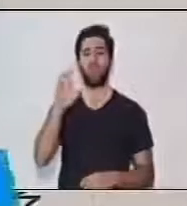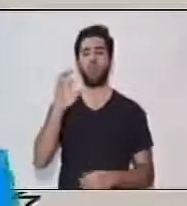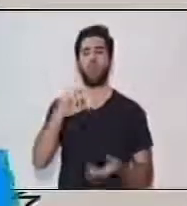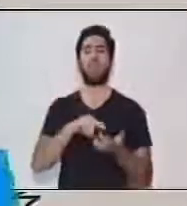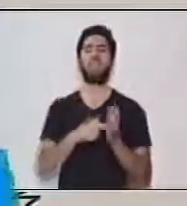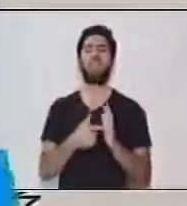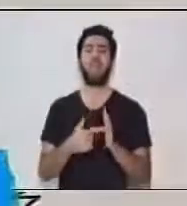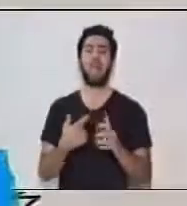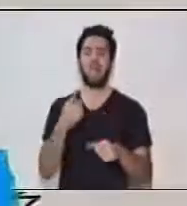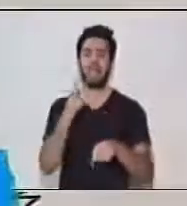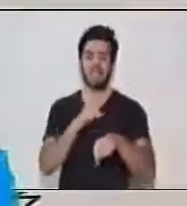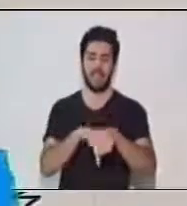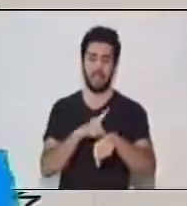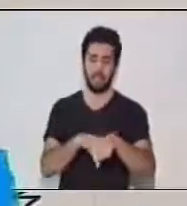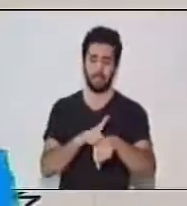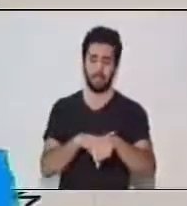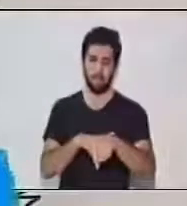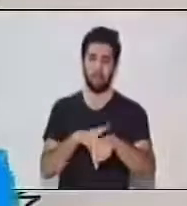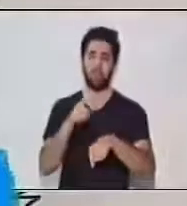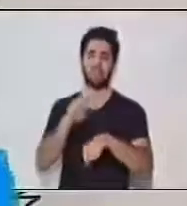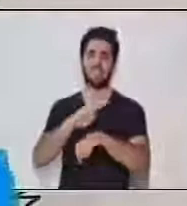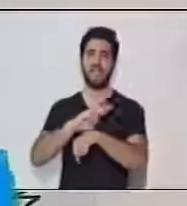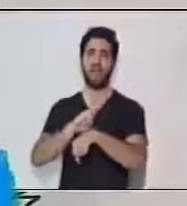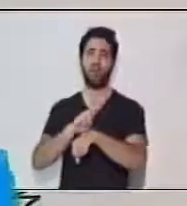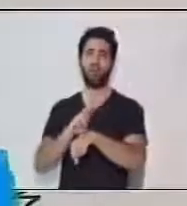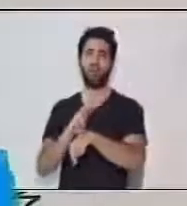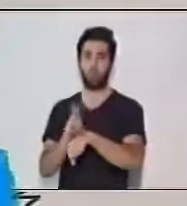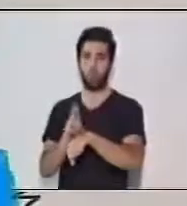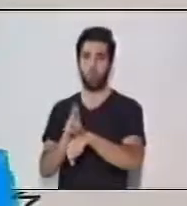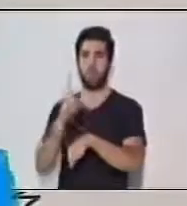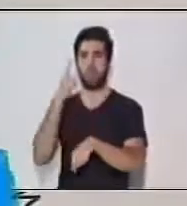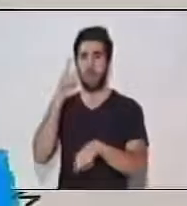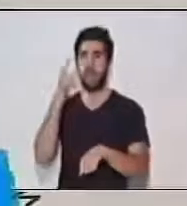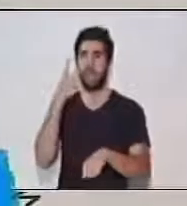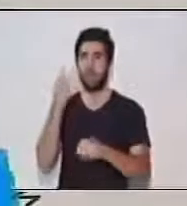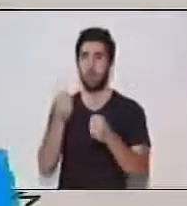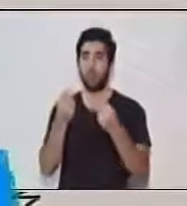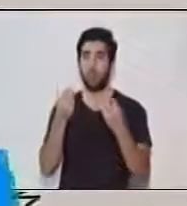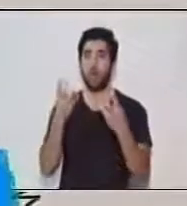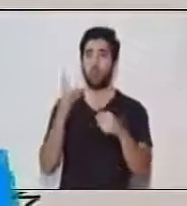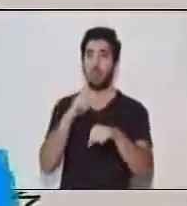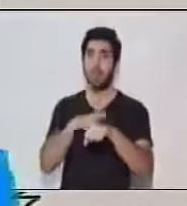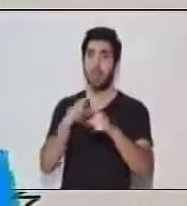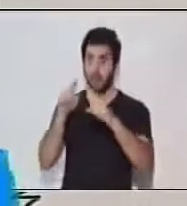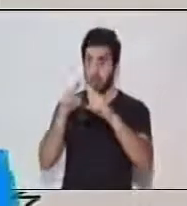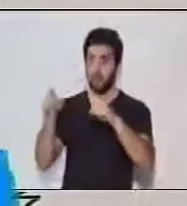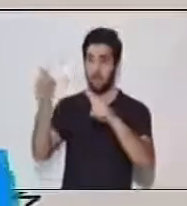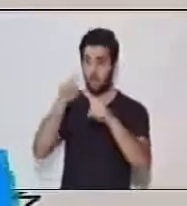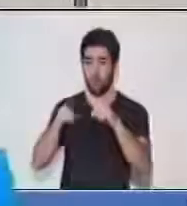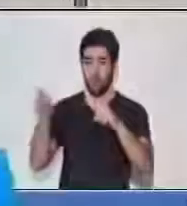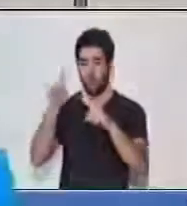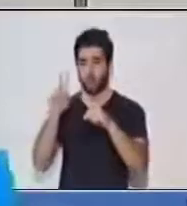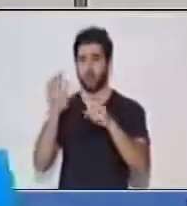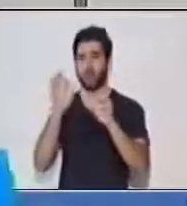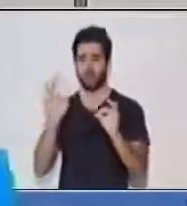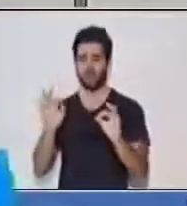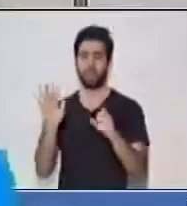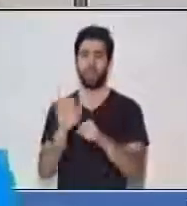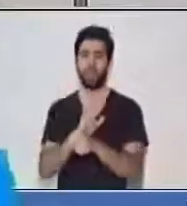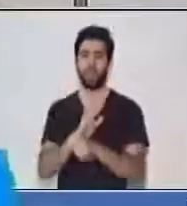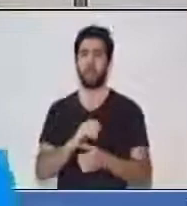en segundos, que se toma en repetir un ciclo o completar un ciclo.